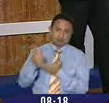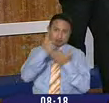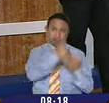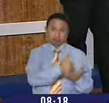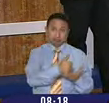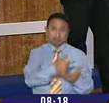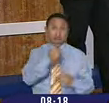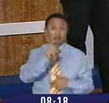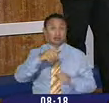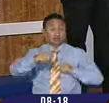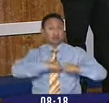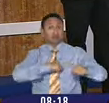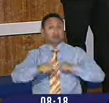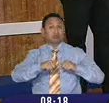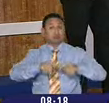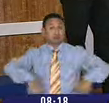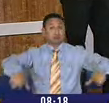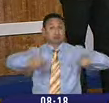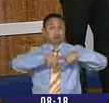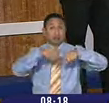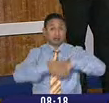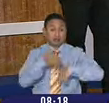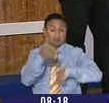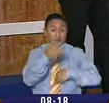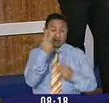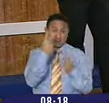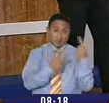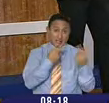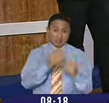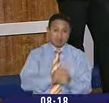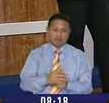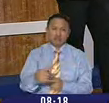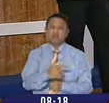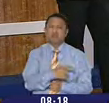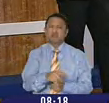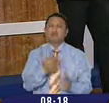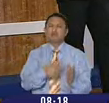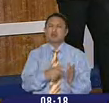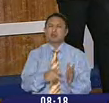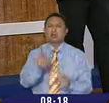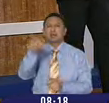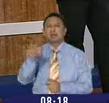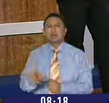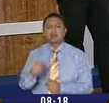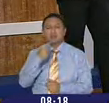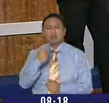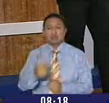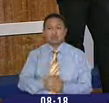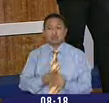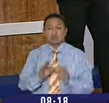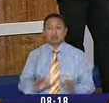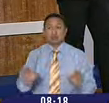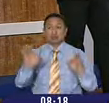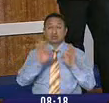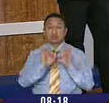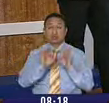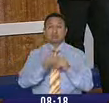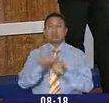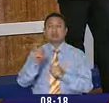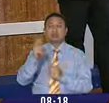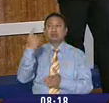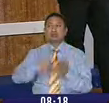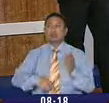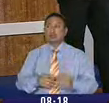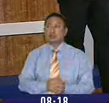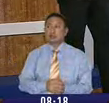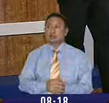trabajar bastante en estos sectores, recorrerlos, visitarlos y conocer, por supuesto, escuchar a los vecinos. Eso es importante, saber cuáles son las necesidades de cada